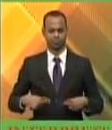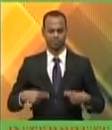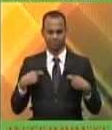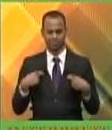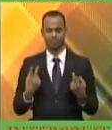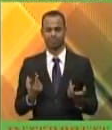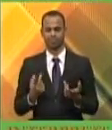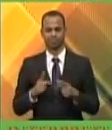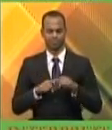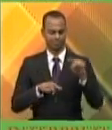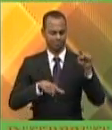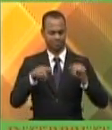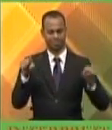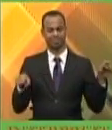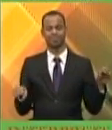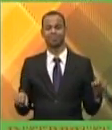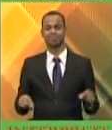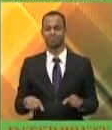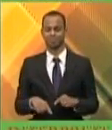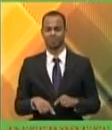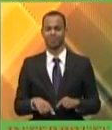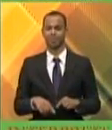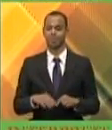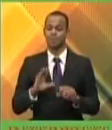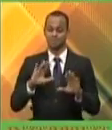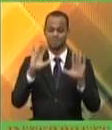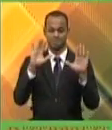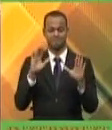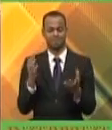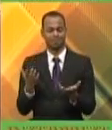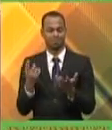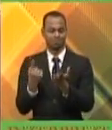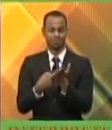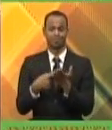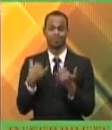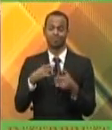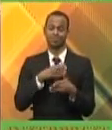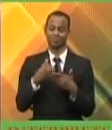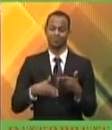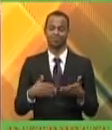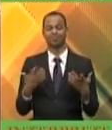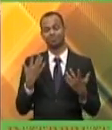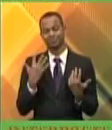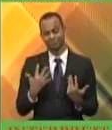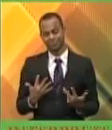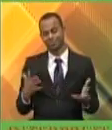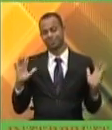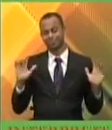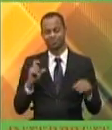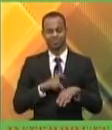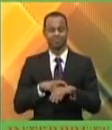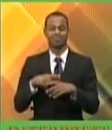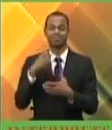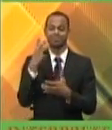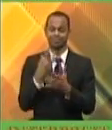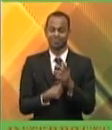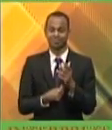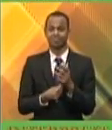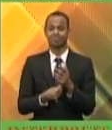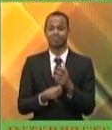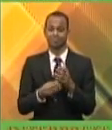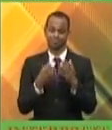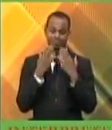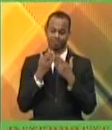diversos muy diversos es una maravilla hablar con estas mujeres tenemos que terminar las elementos el tiempo se agota